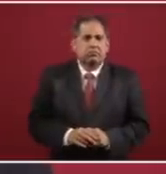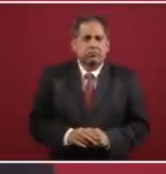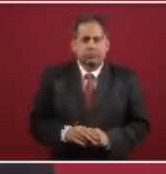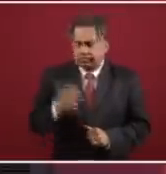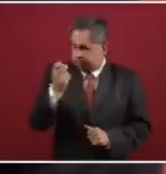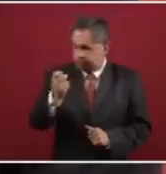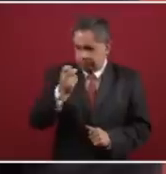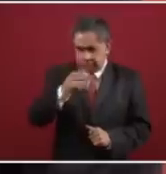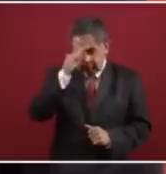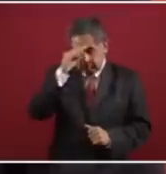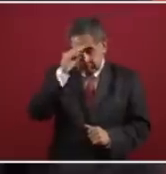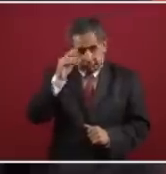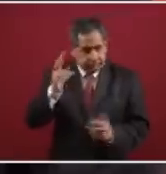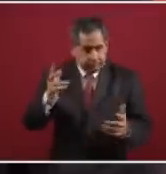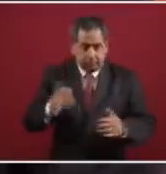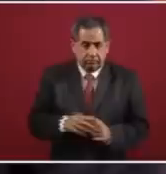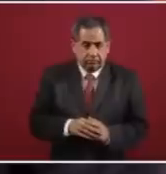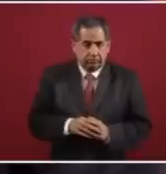Eso, la verdad,